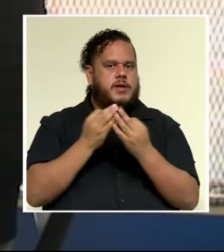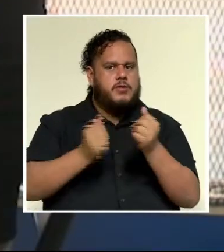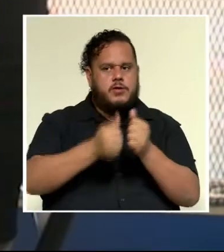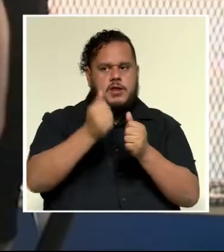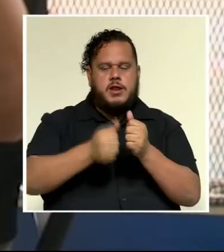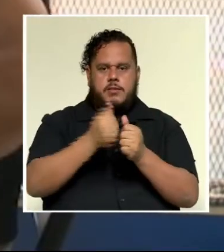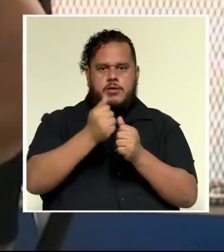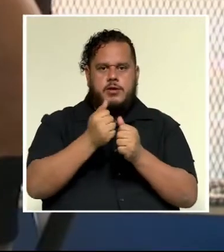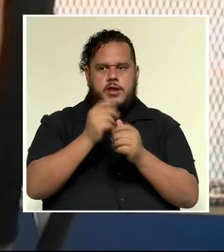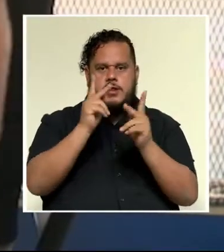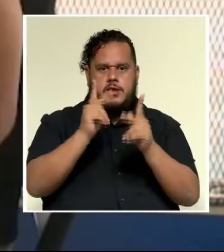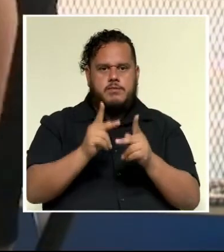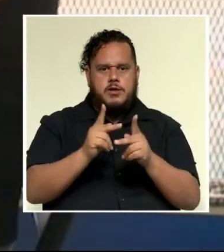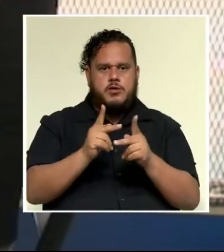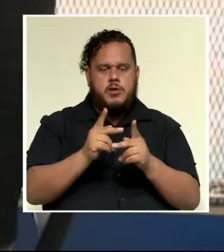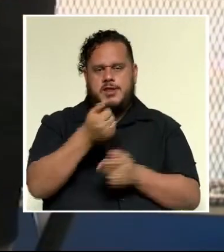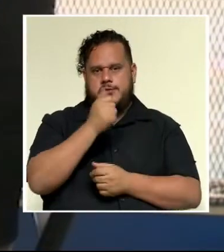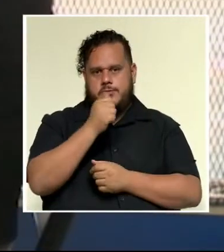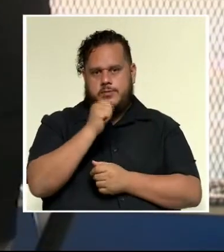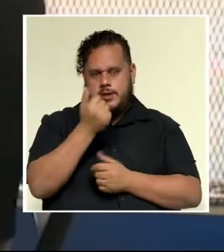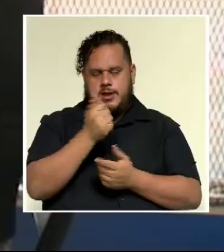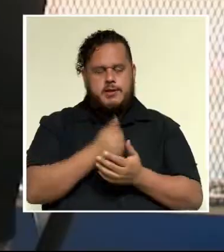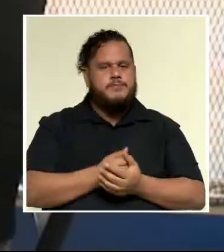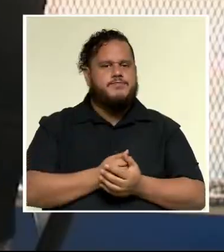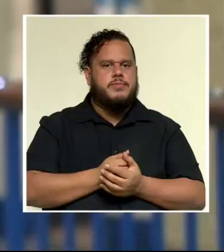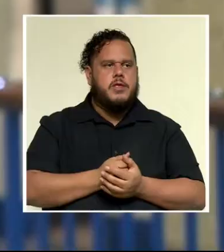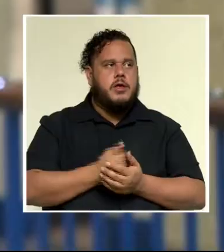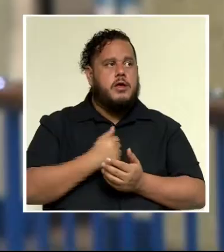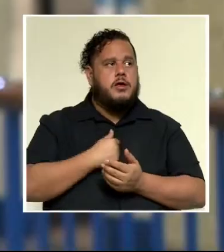de miembros ingerían alcohol. He estado aquí